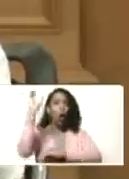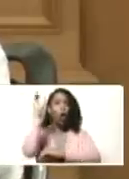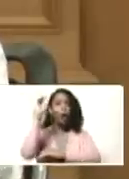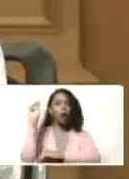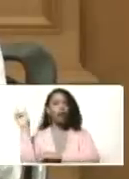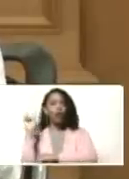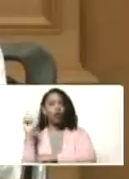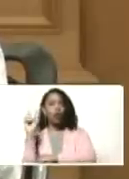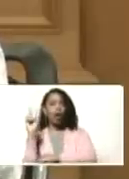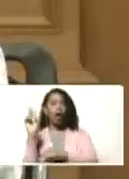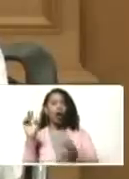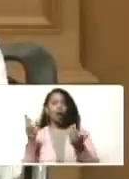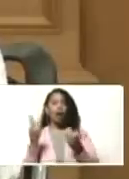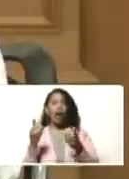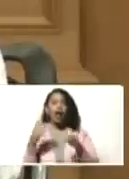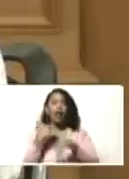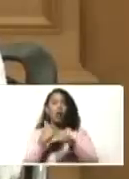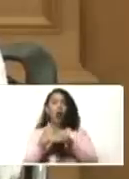Venezuela se separen.